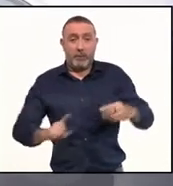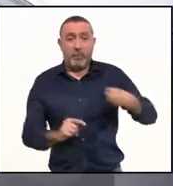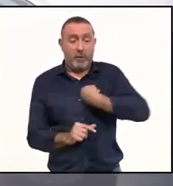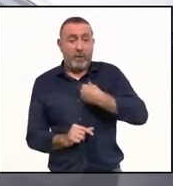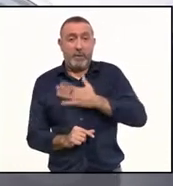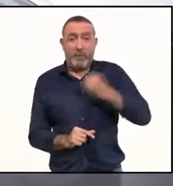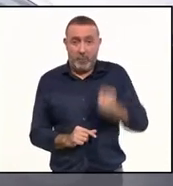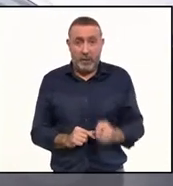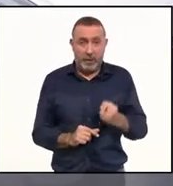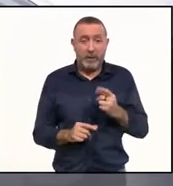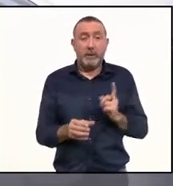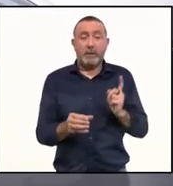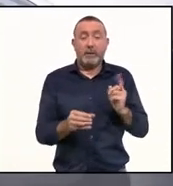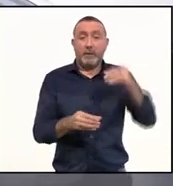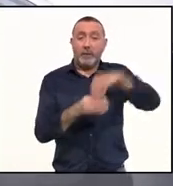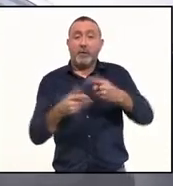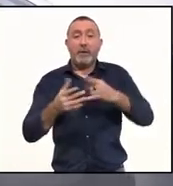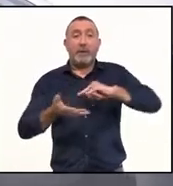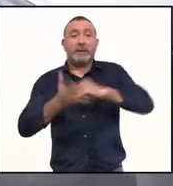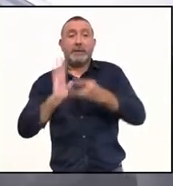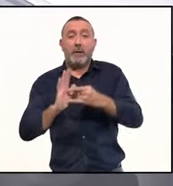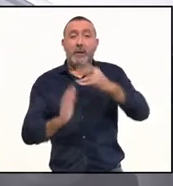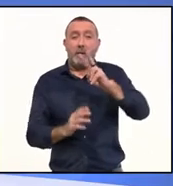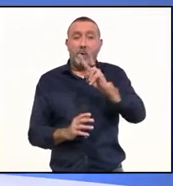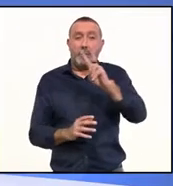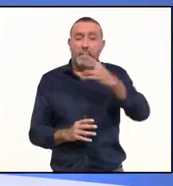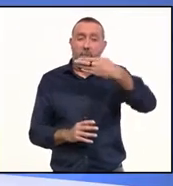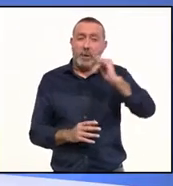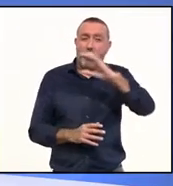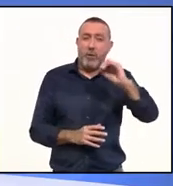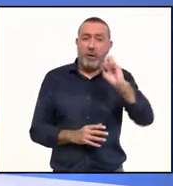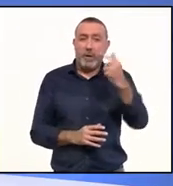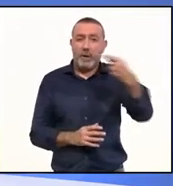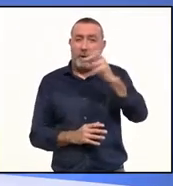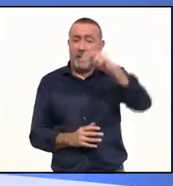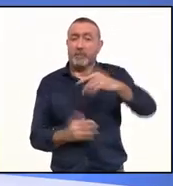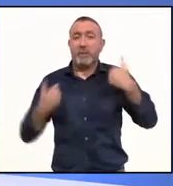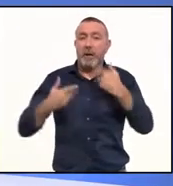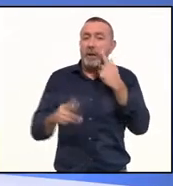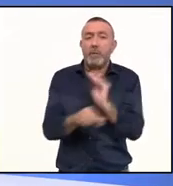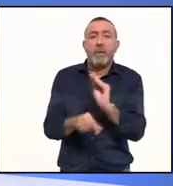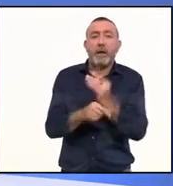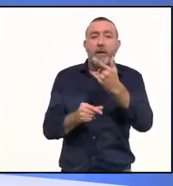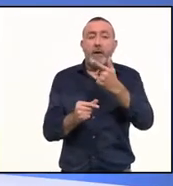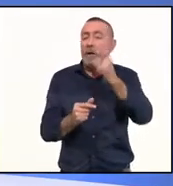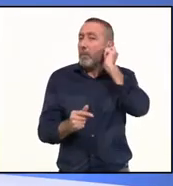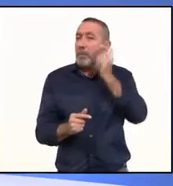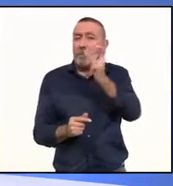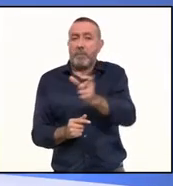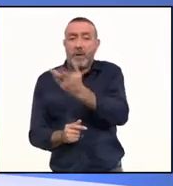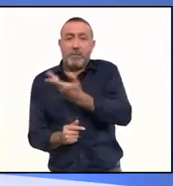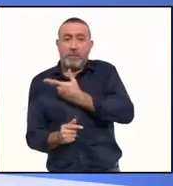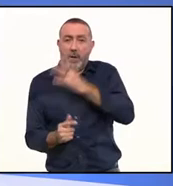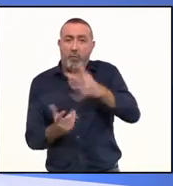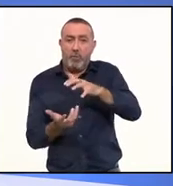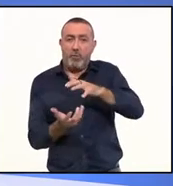local que participan en el sistema viogen de vigilancia y protección de las víctimas de malos tratos francisco es uno de ellos y en un día